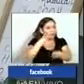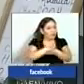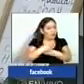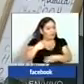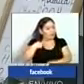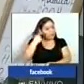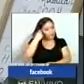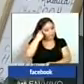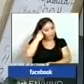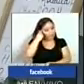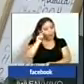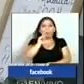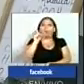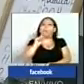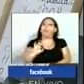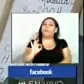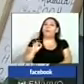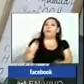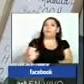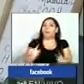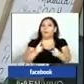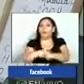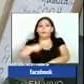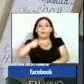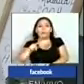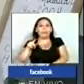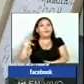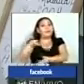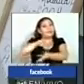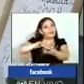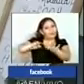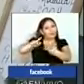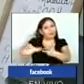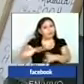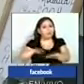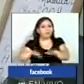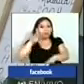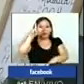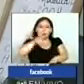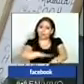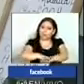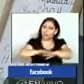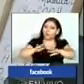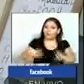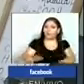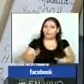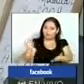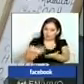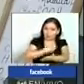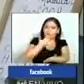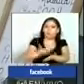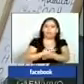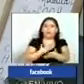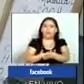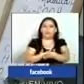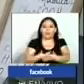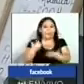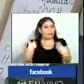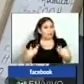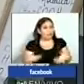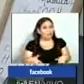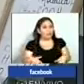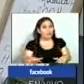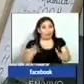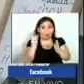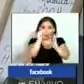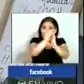Algo me dijo Vamos a estudiar La ciencia natural Y gracias a Dios Terminamos la carrera Saqué de